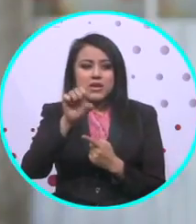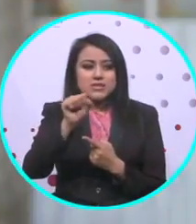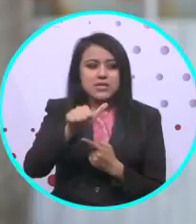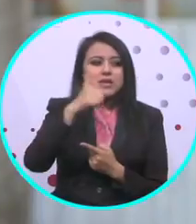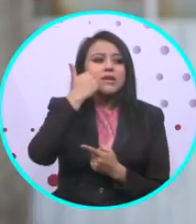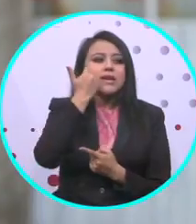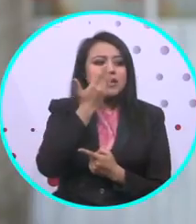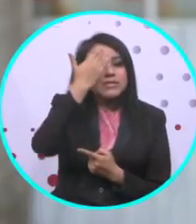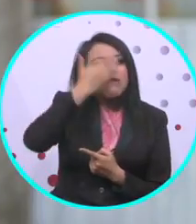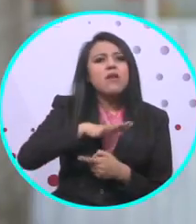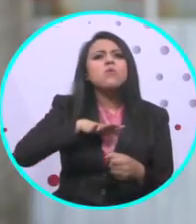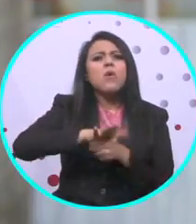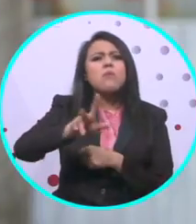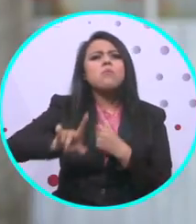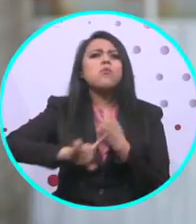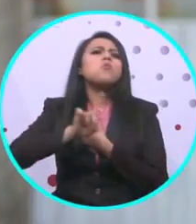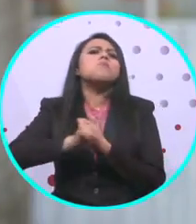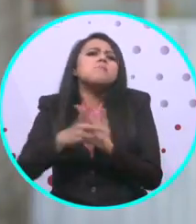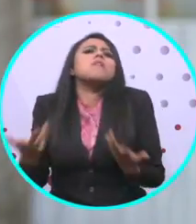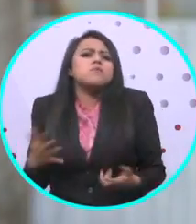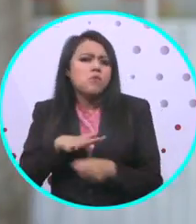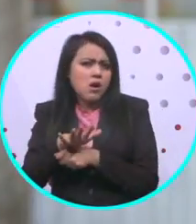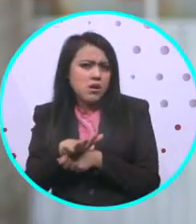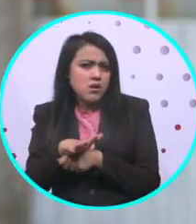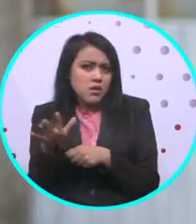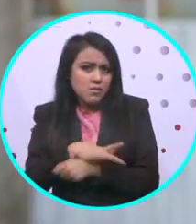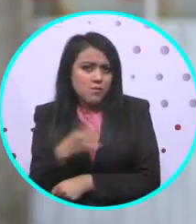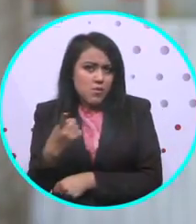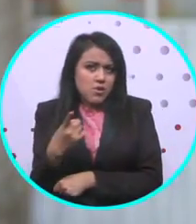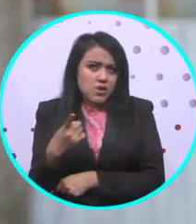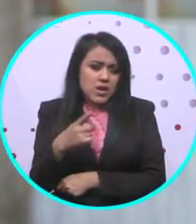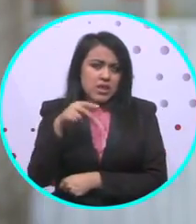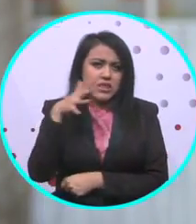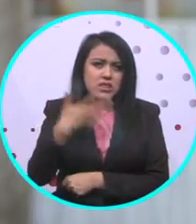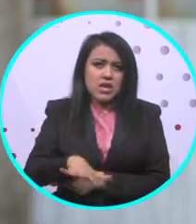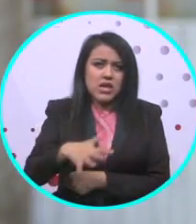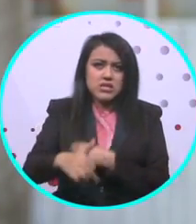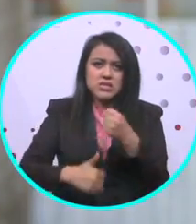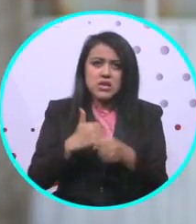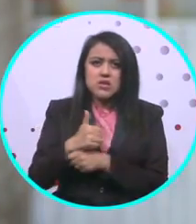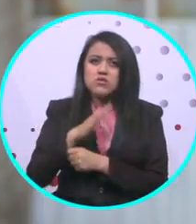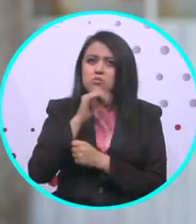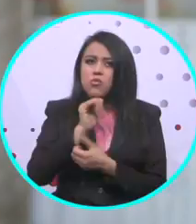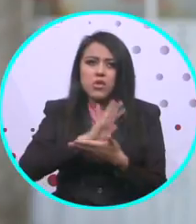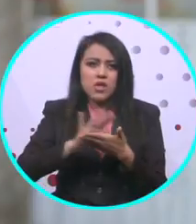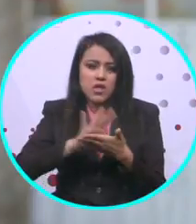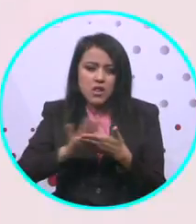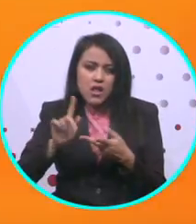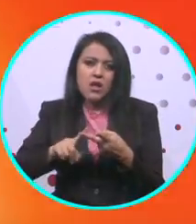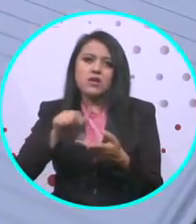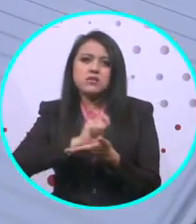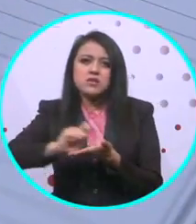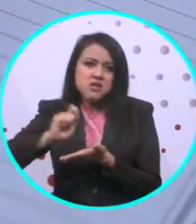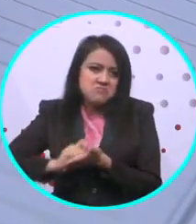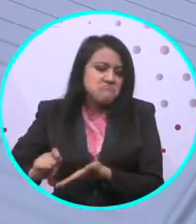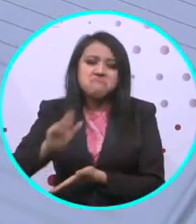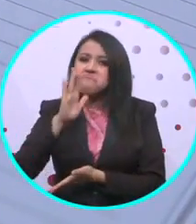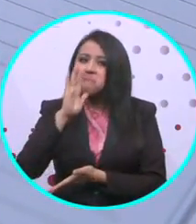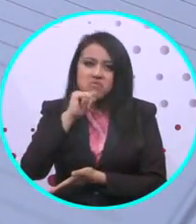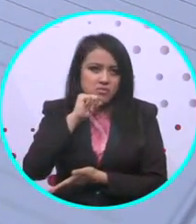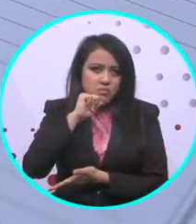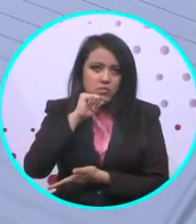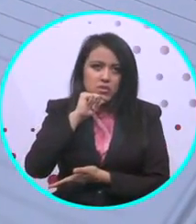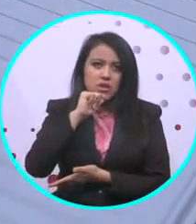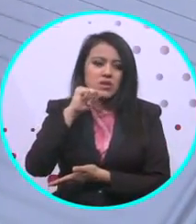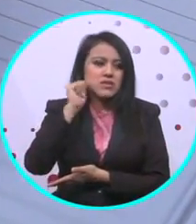saber más bien qué problema tiene, porque ella a sus 10 años todavía no puede leer, escribir.